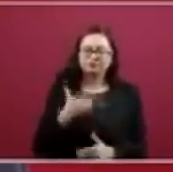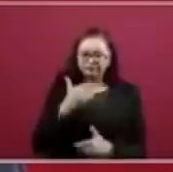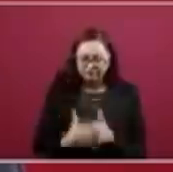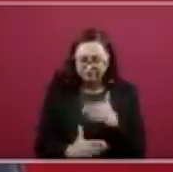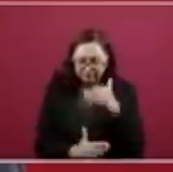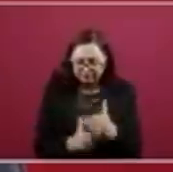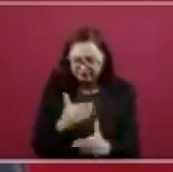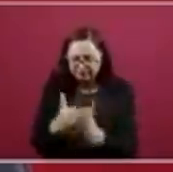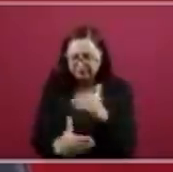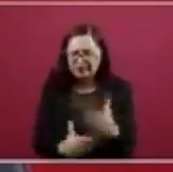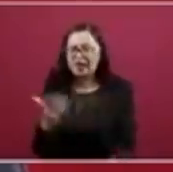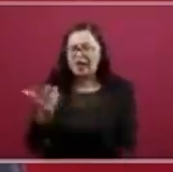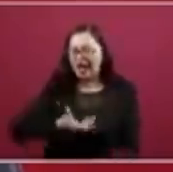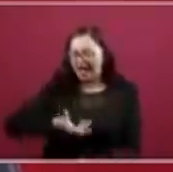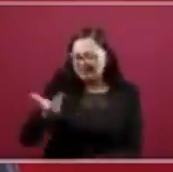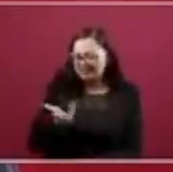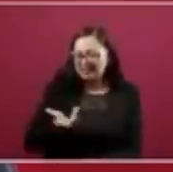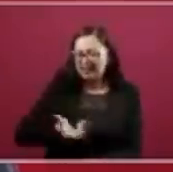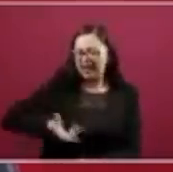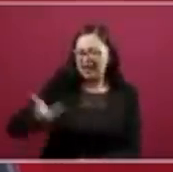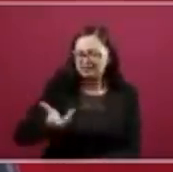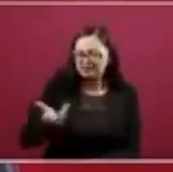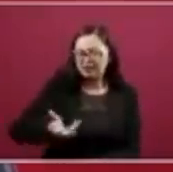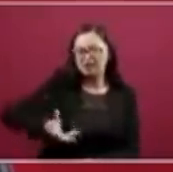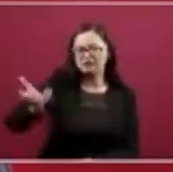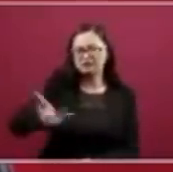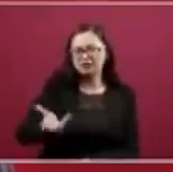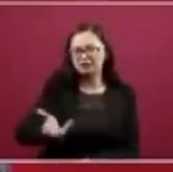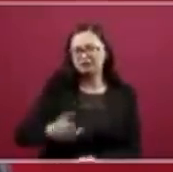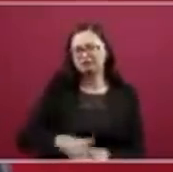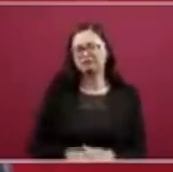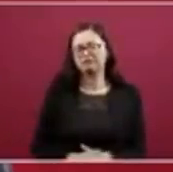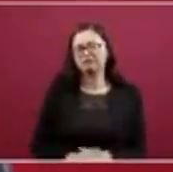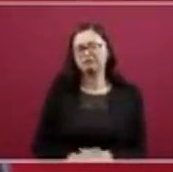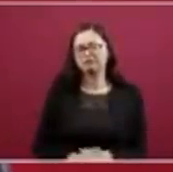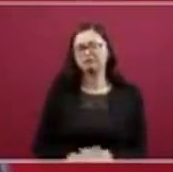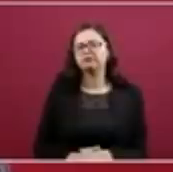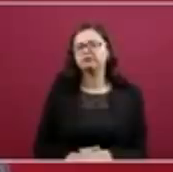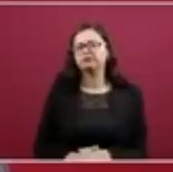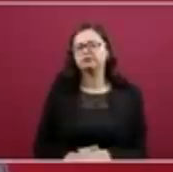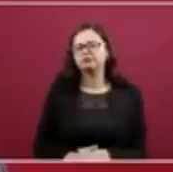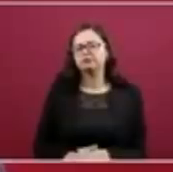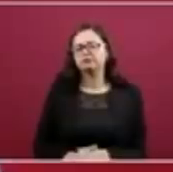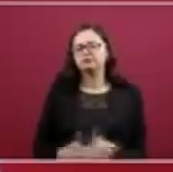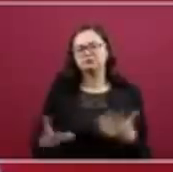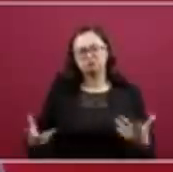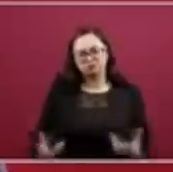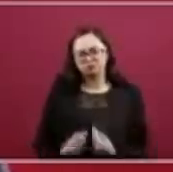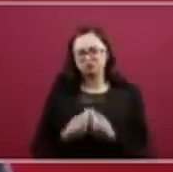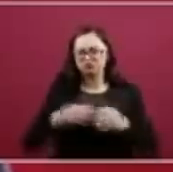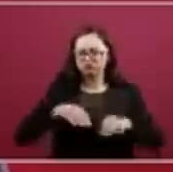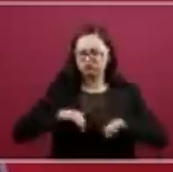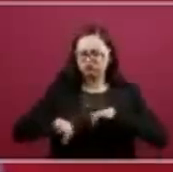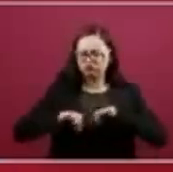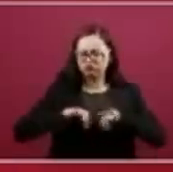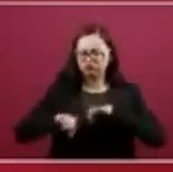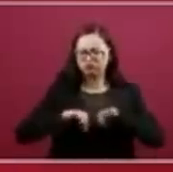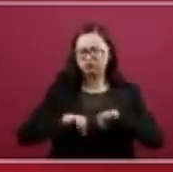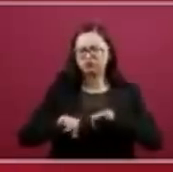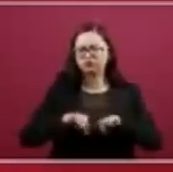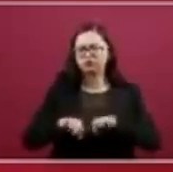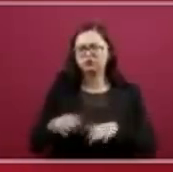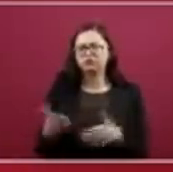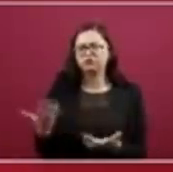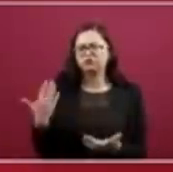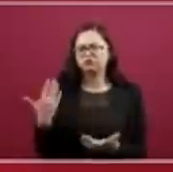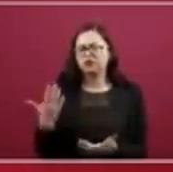operación, ejecutando más que nada y trabajando de manera conjunta. El licenciado Bartlett,